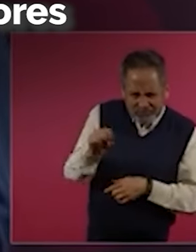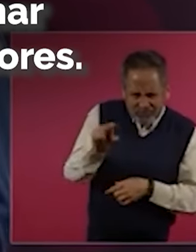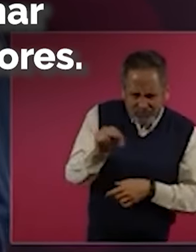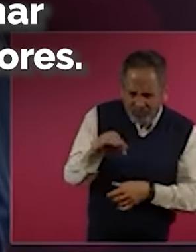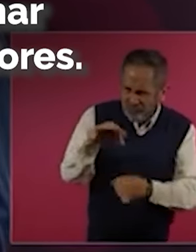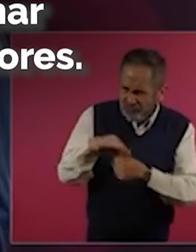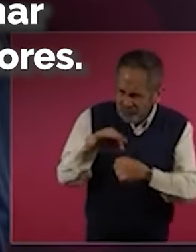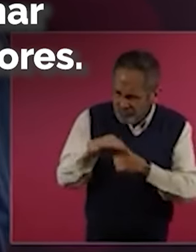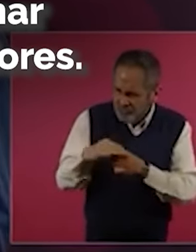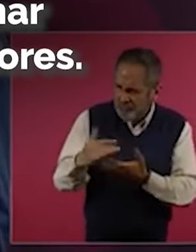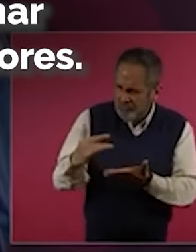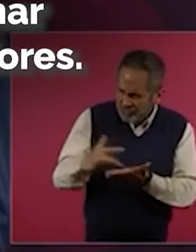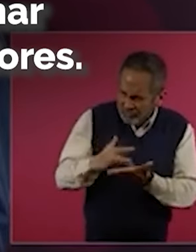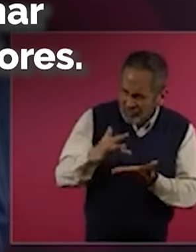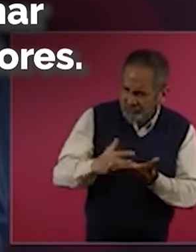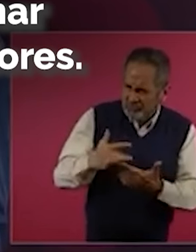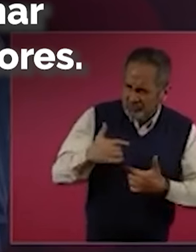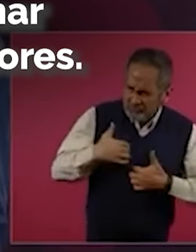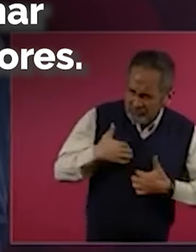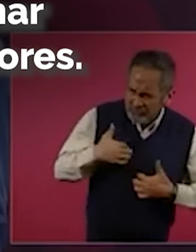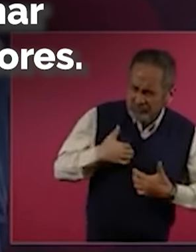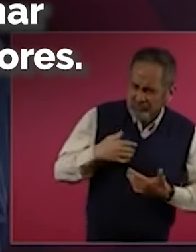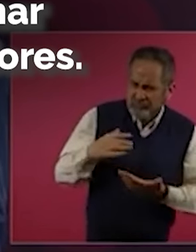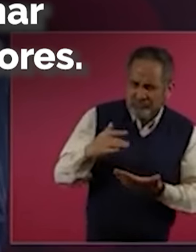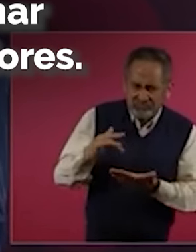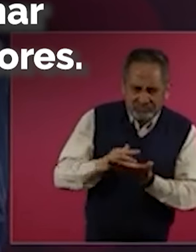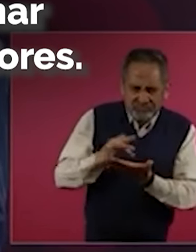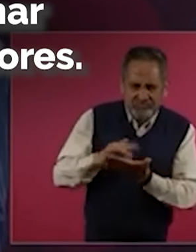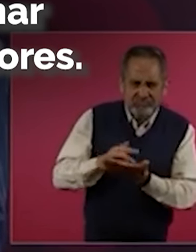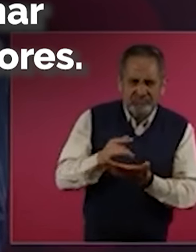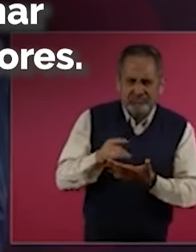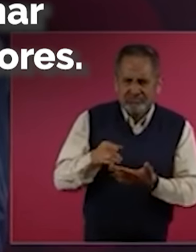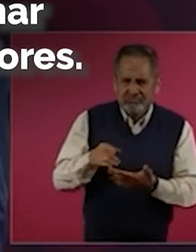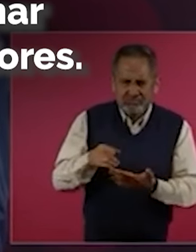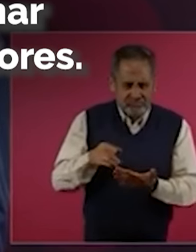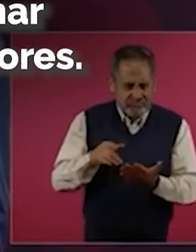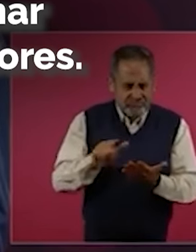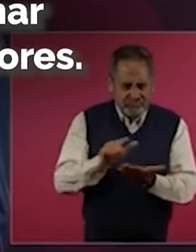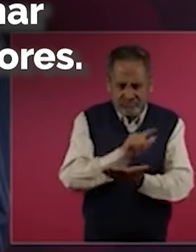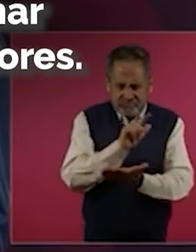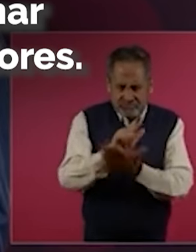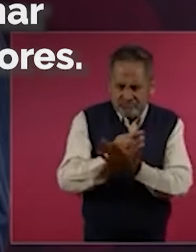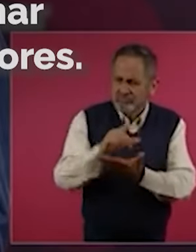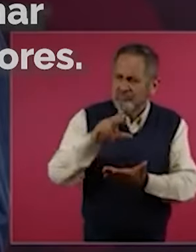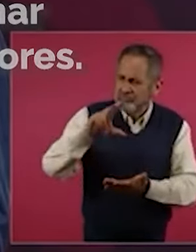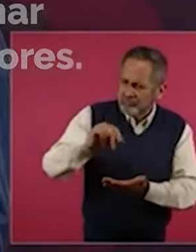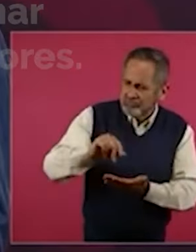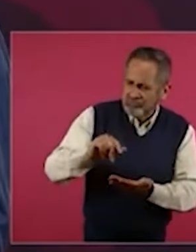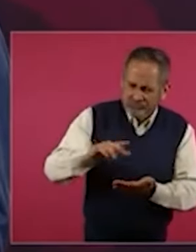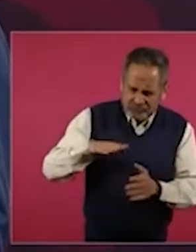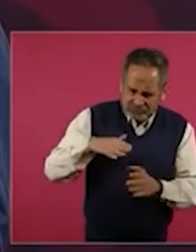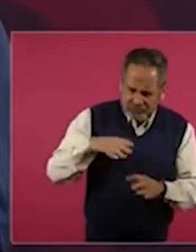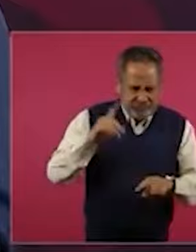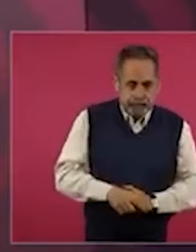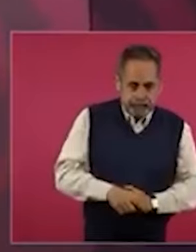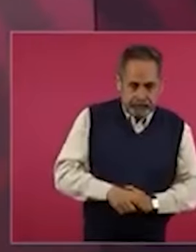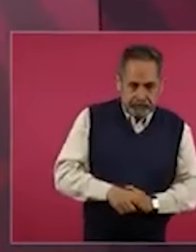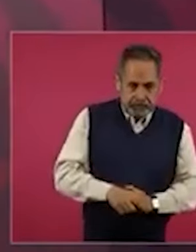oposición a votar a favor de la reforma al Poder Judicial para eliminar la corrupción entre los juzgadores.